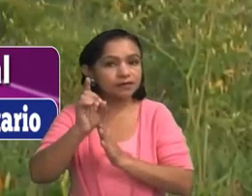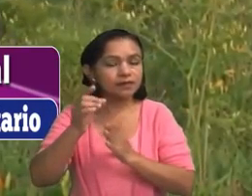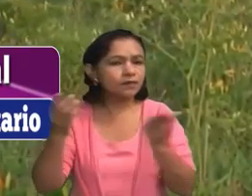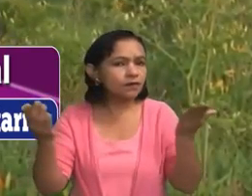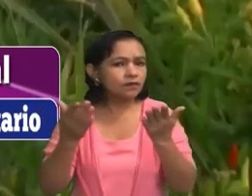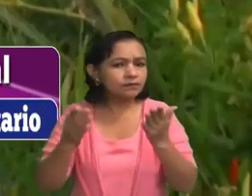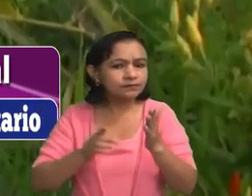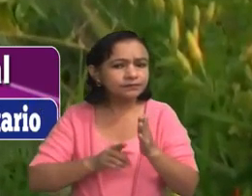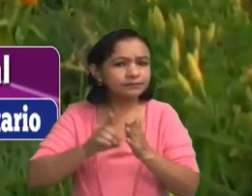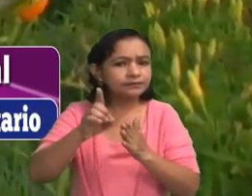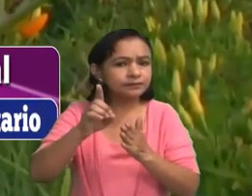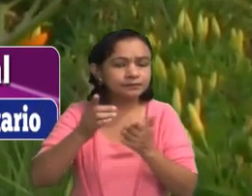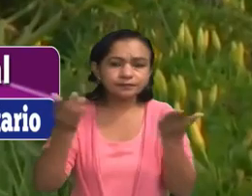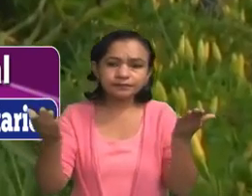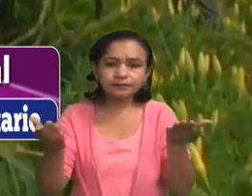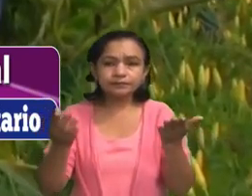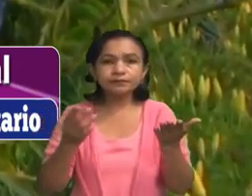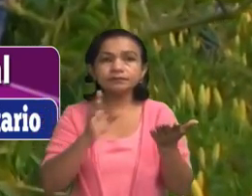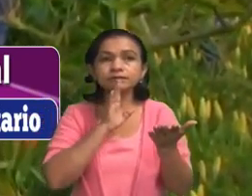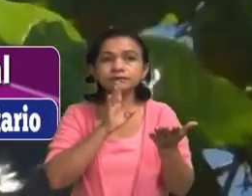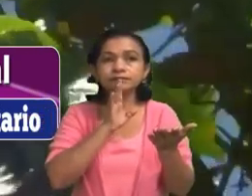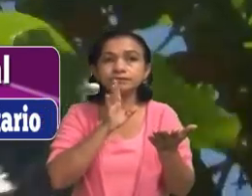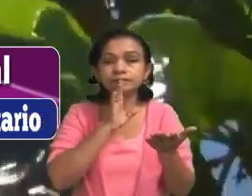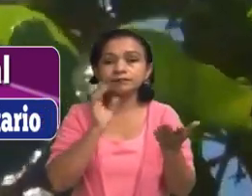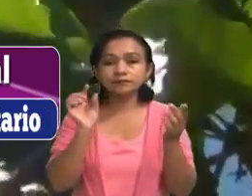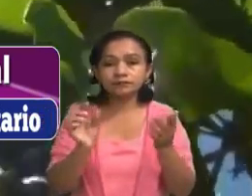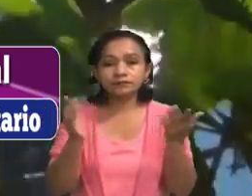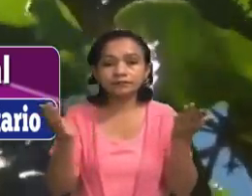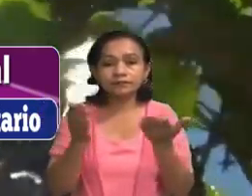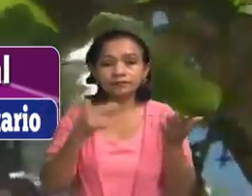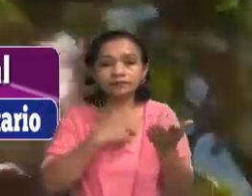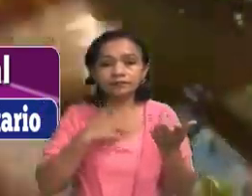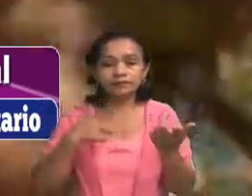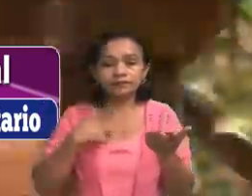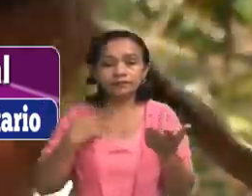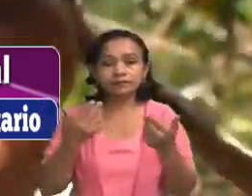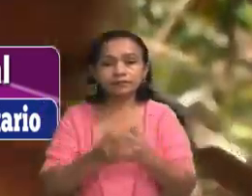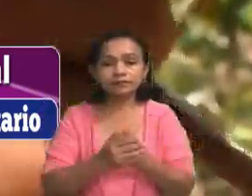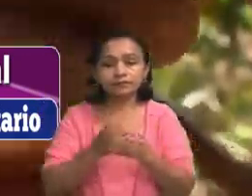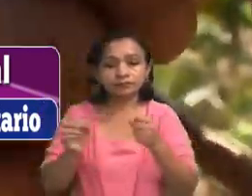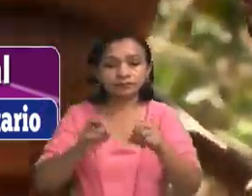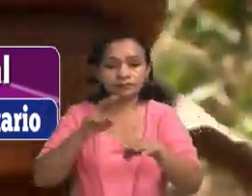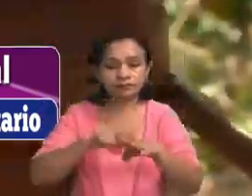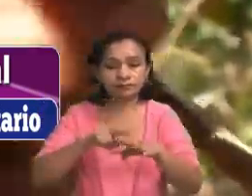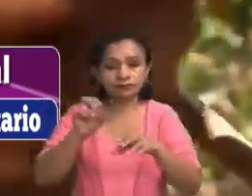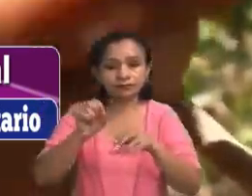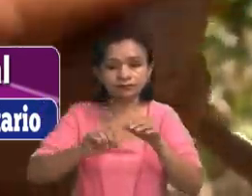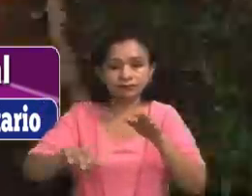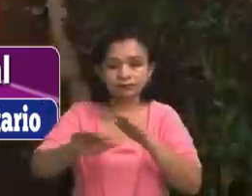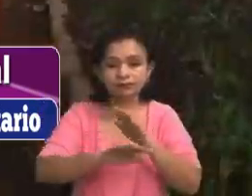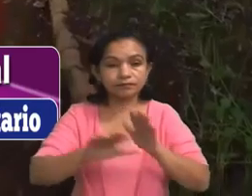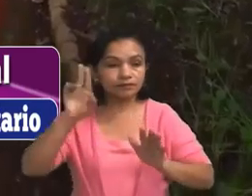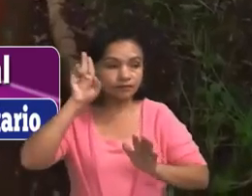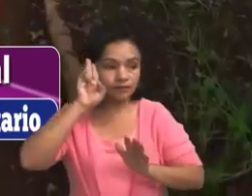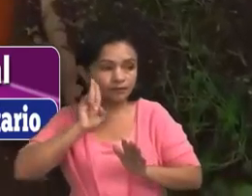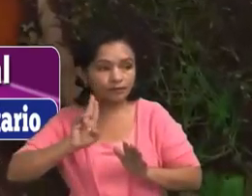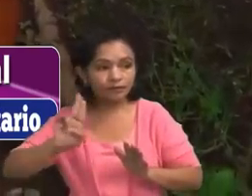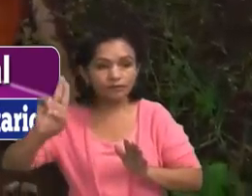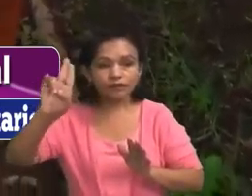avanzado hasta el momento? Para ponernos en perspectiva un poquito el alcance que tiene este congreso a nivel social. Cada universidad